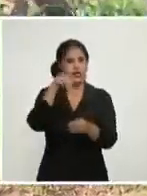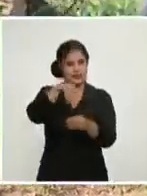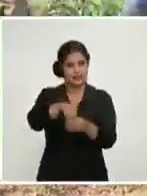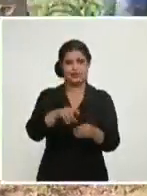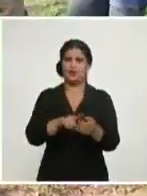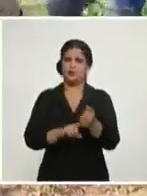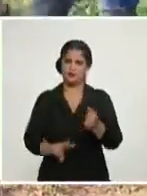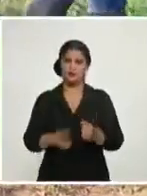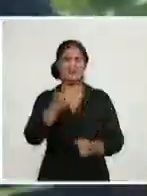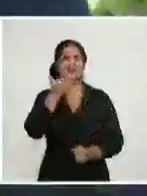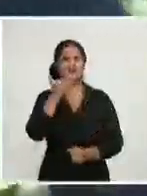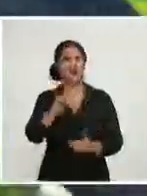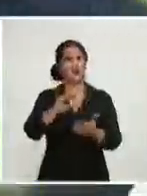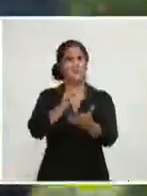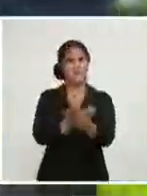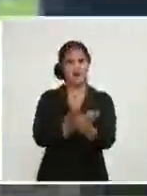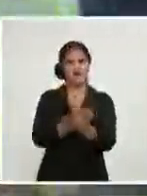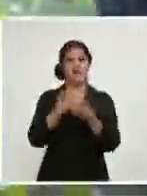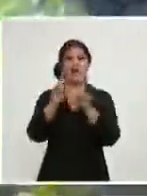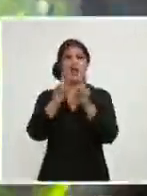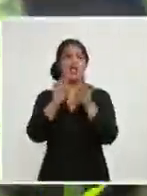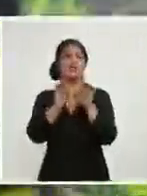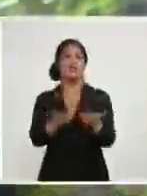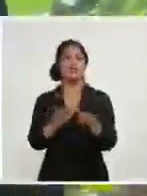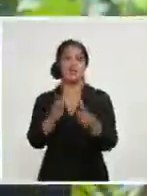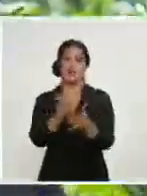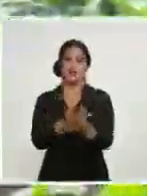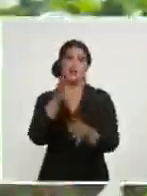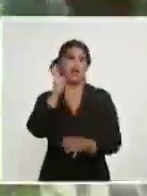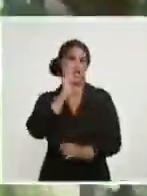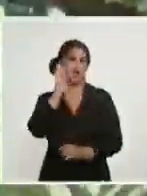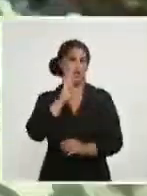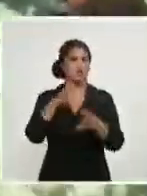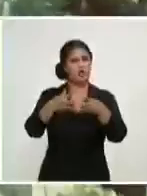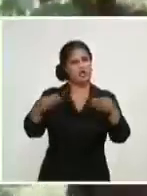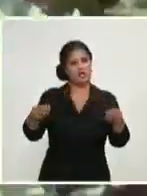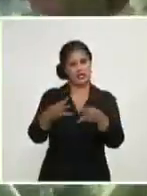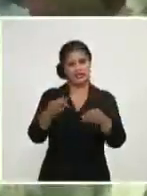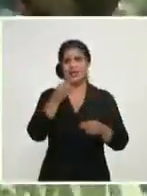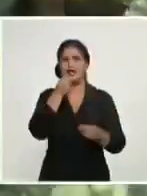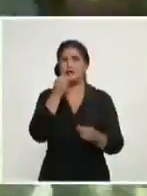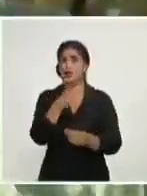las plagas y los efectos del bloqueo sobre la agricultura nacional.